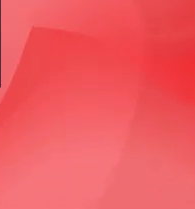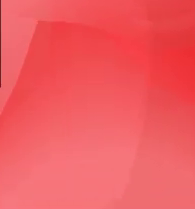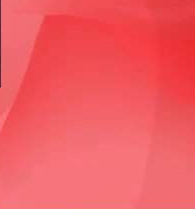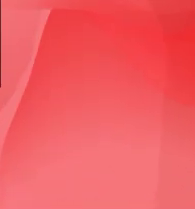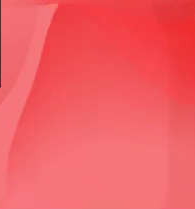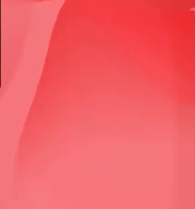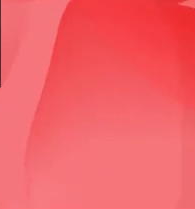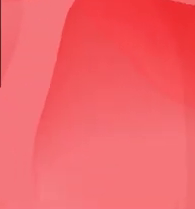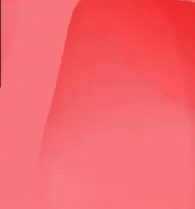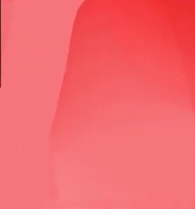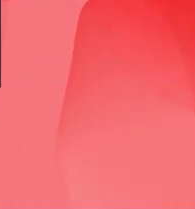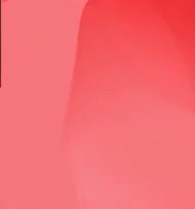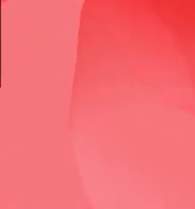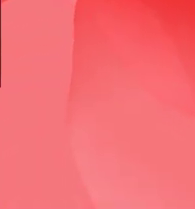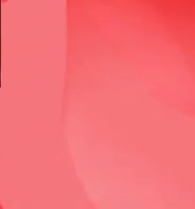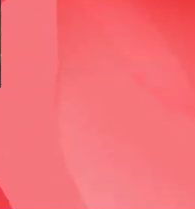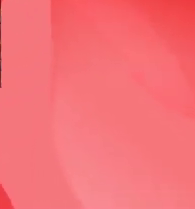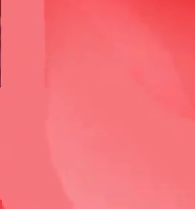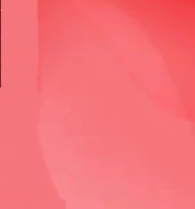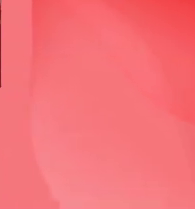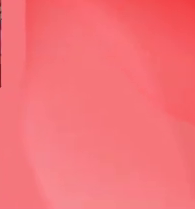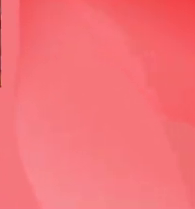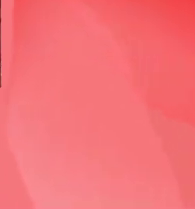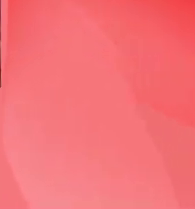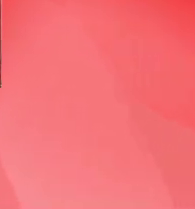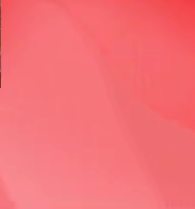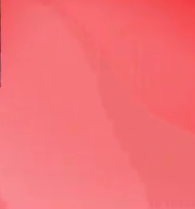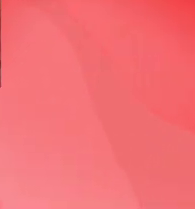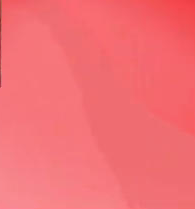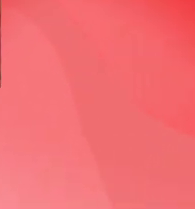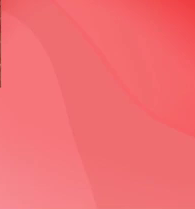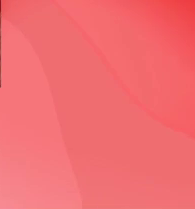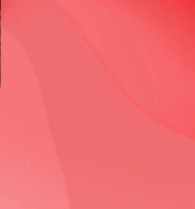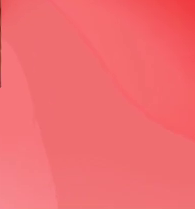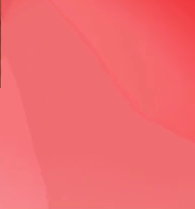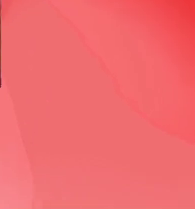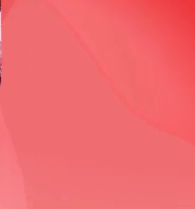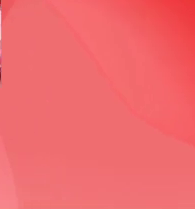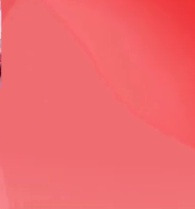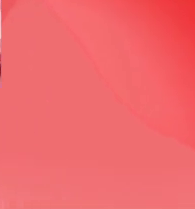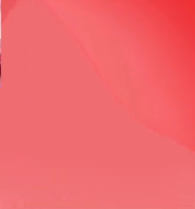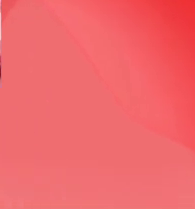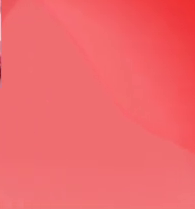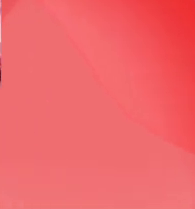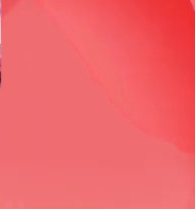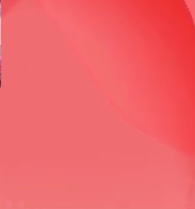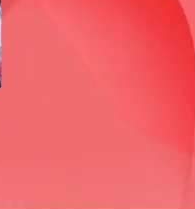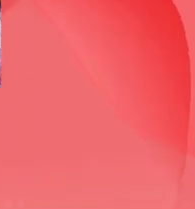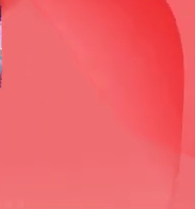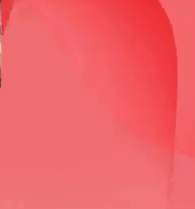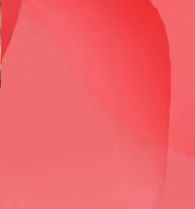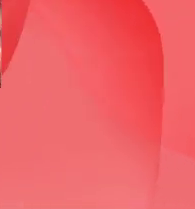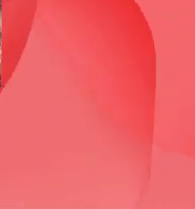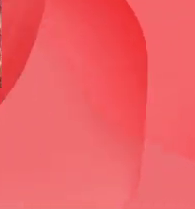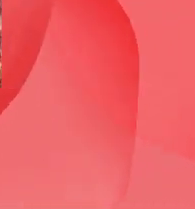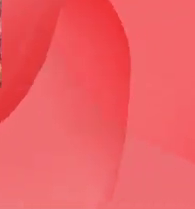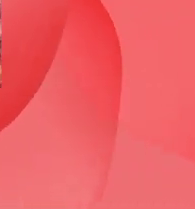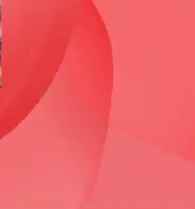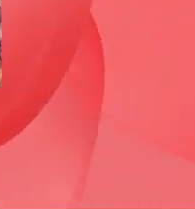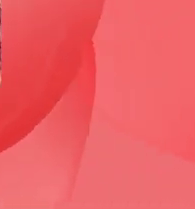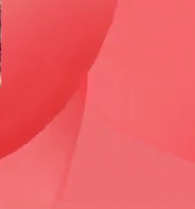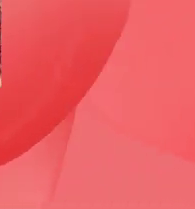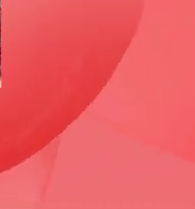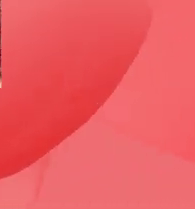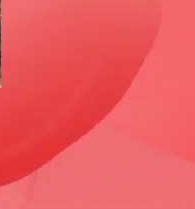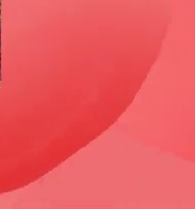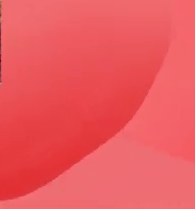Amanecen los jornales, una ilusión campesina, de céfiro es la colina y